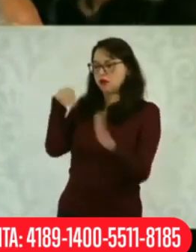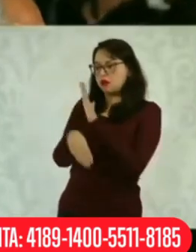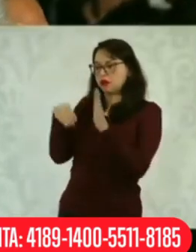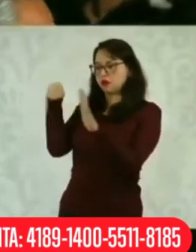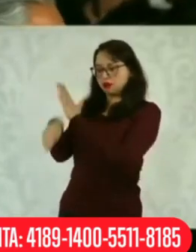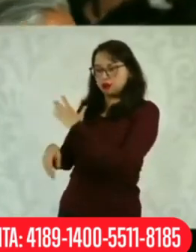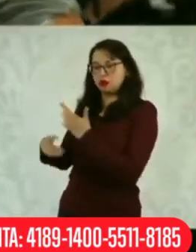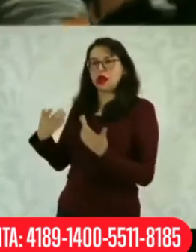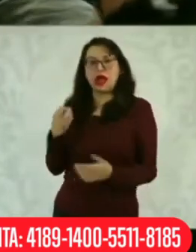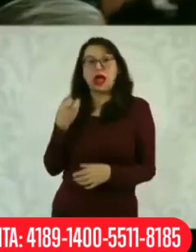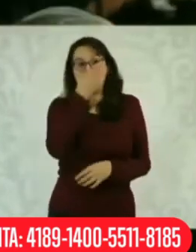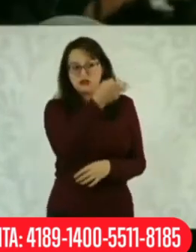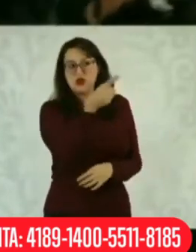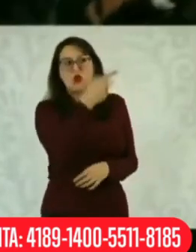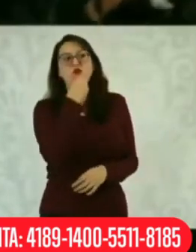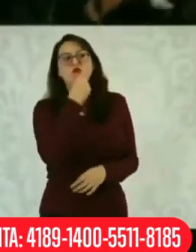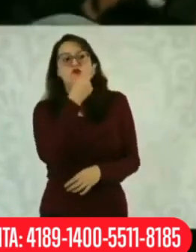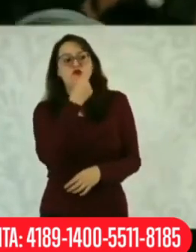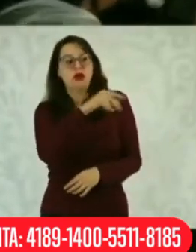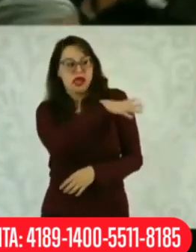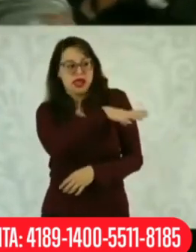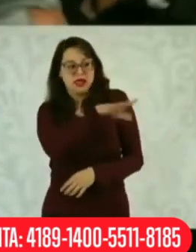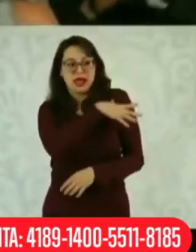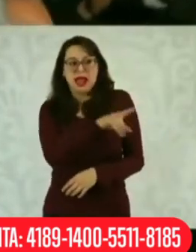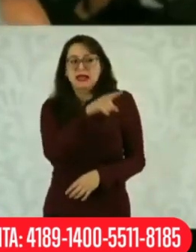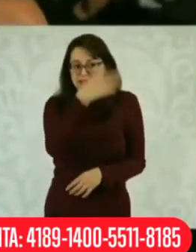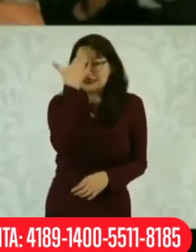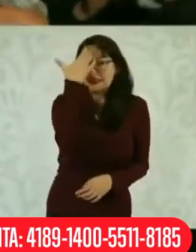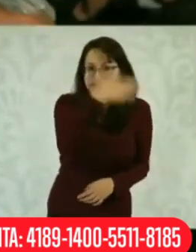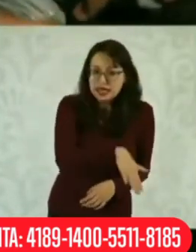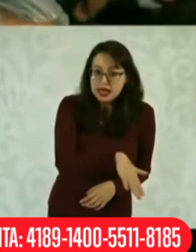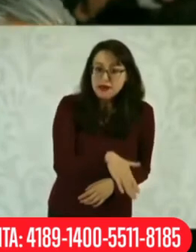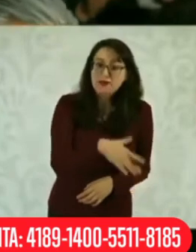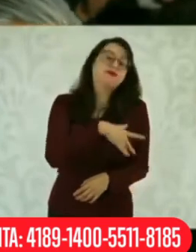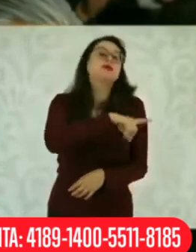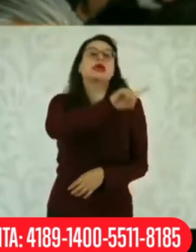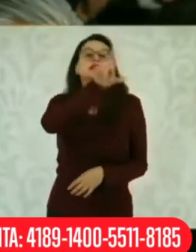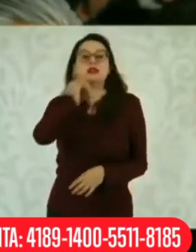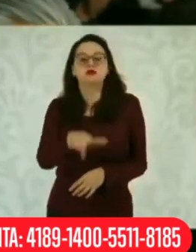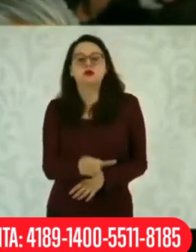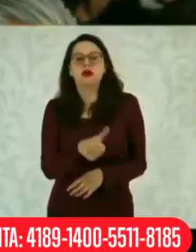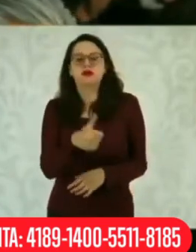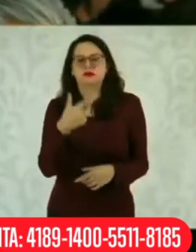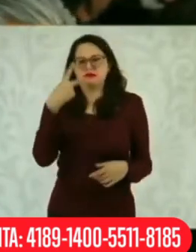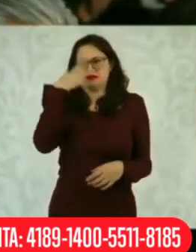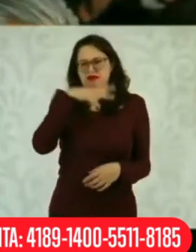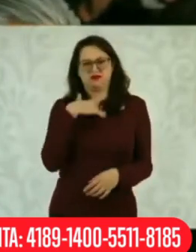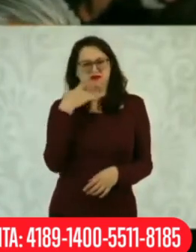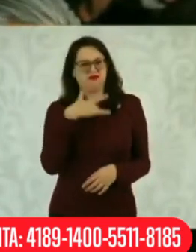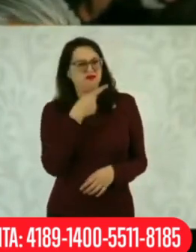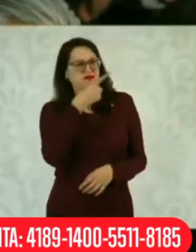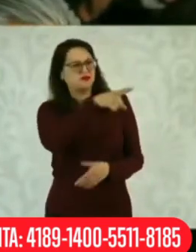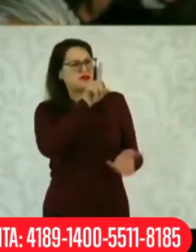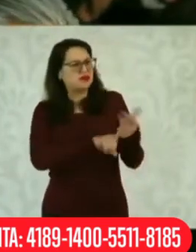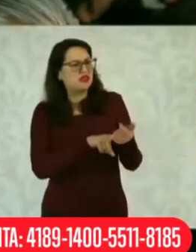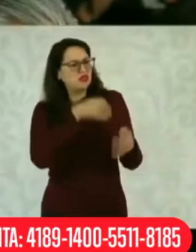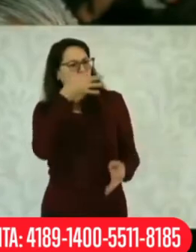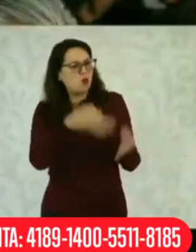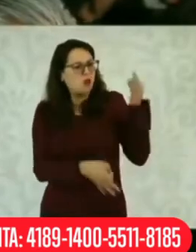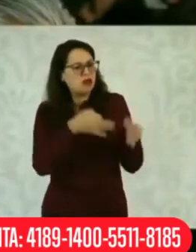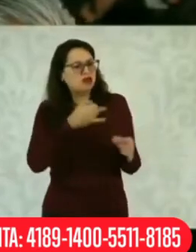su inconformidad en torno a que no le fue informado durante mucho tiempo o todo el tiempo que duró la investigación